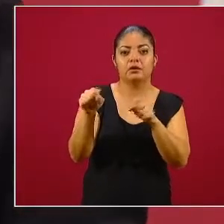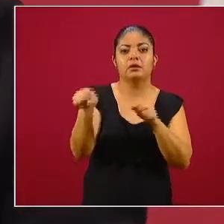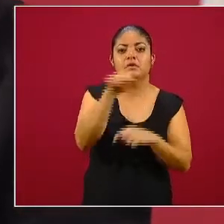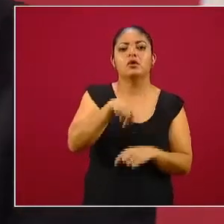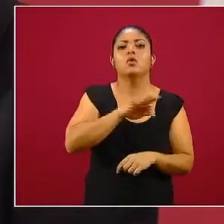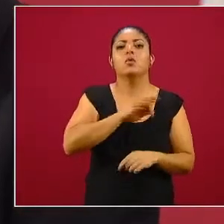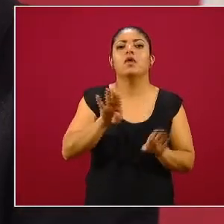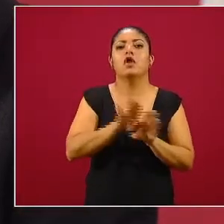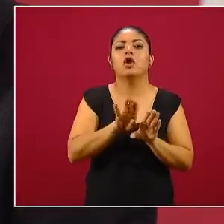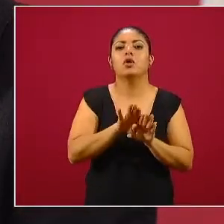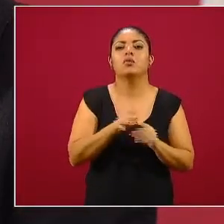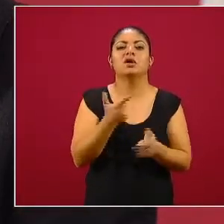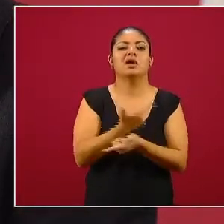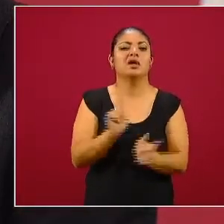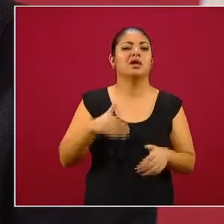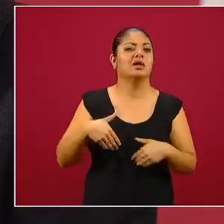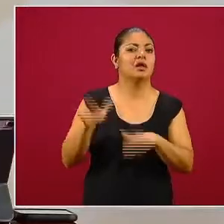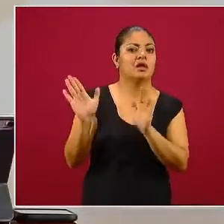las medidas.